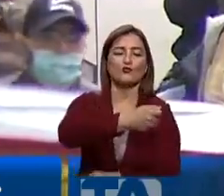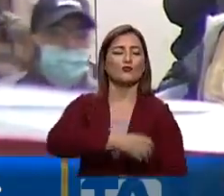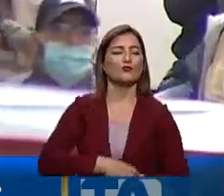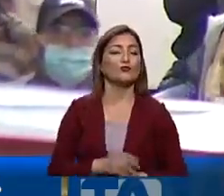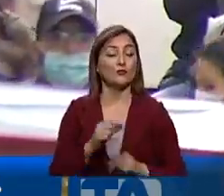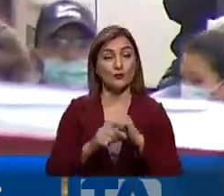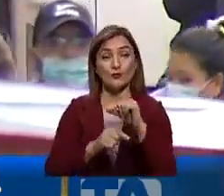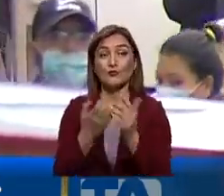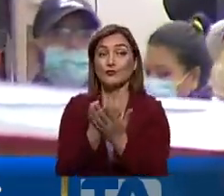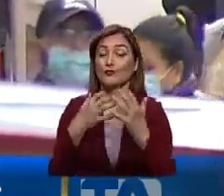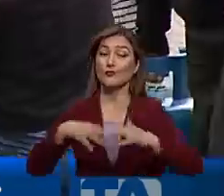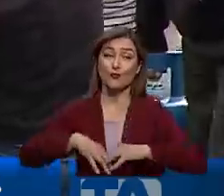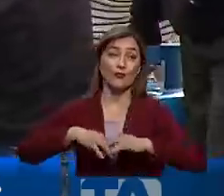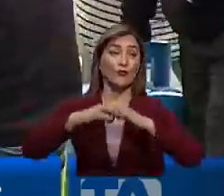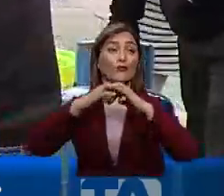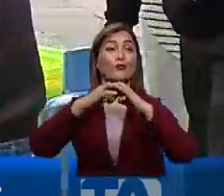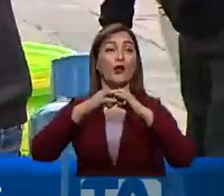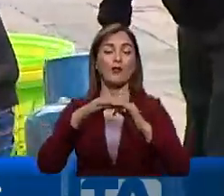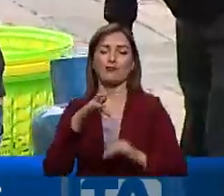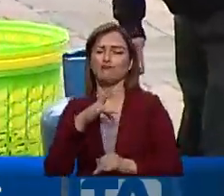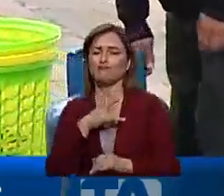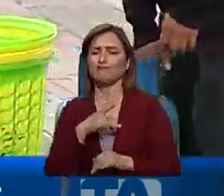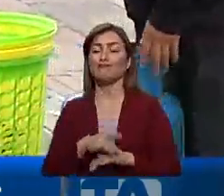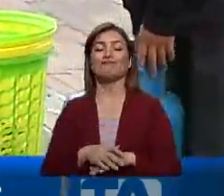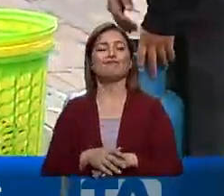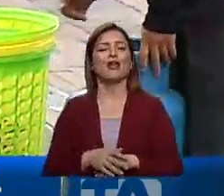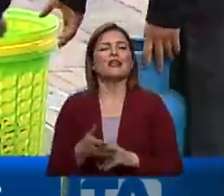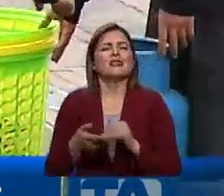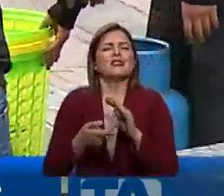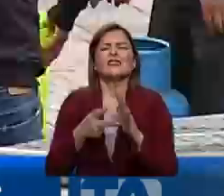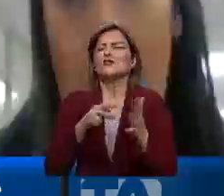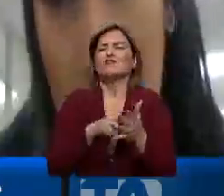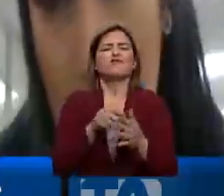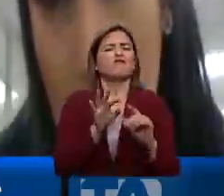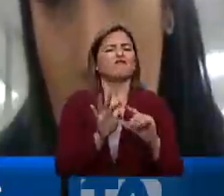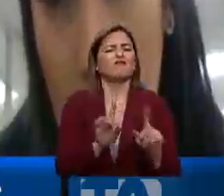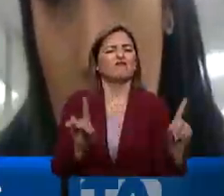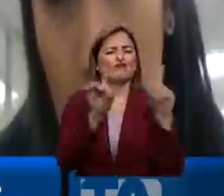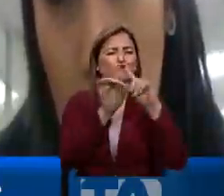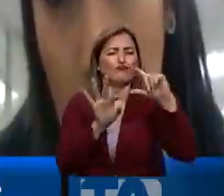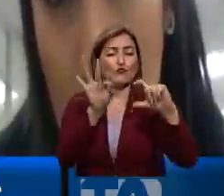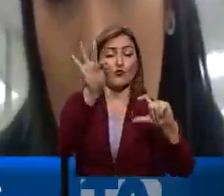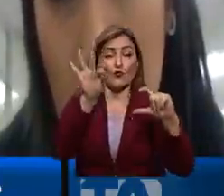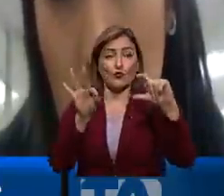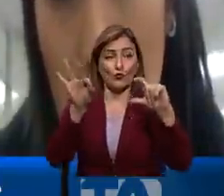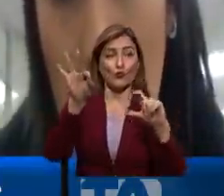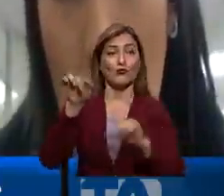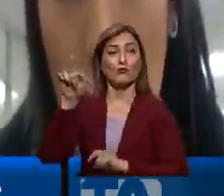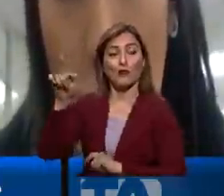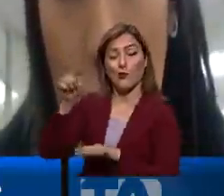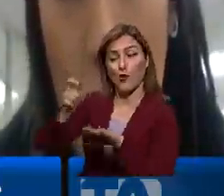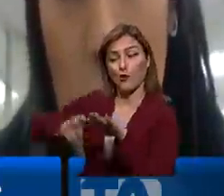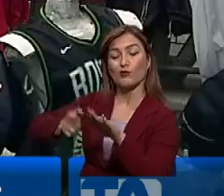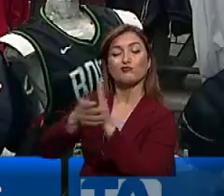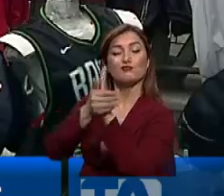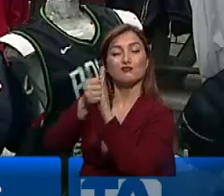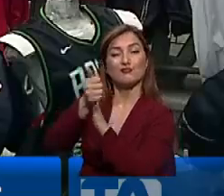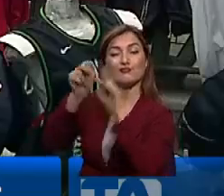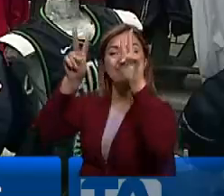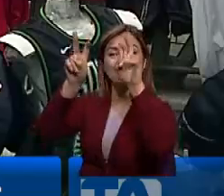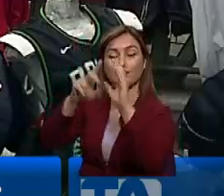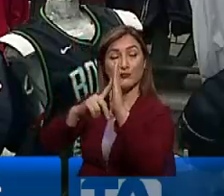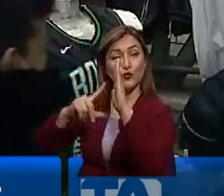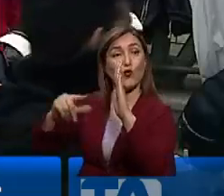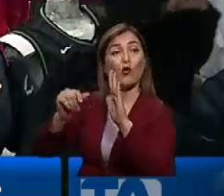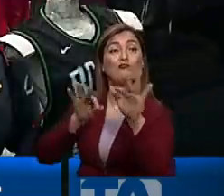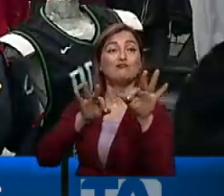Poco a poco la reactivación económica se siente, pero ¿qué demuestran las cifras? Napoleón Santamaría, abogado experto en temas tributarios, explica